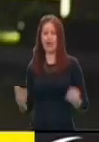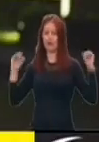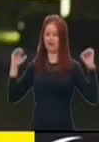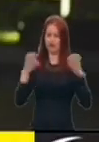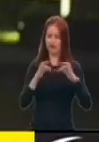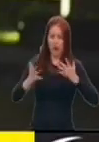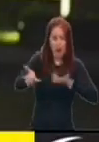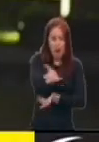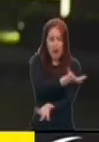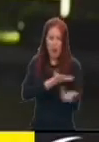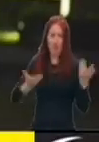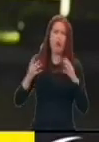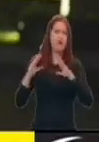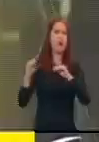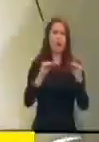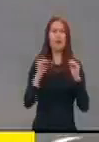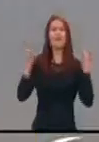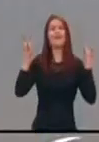la crisis climática.